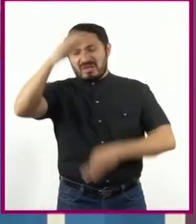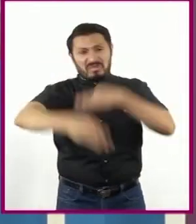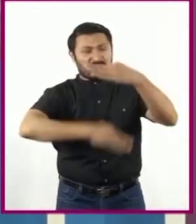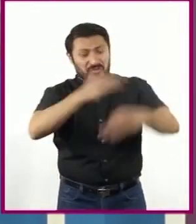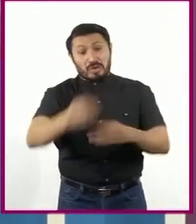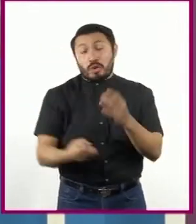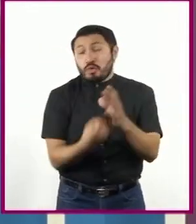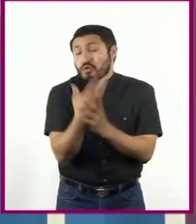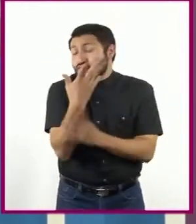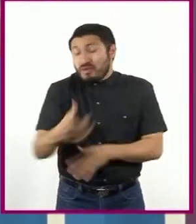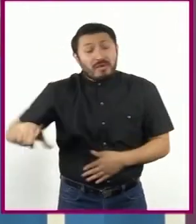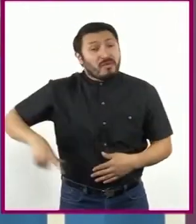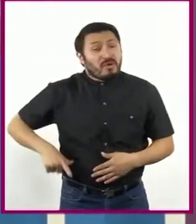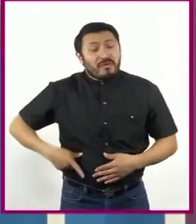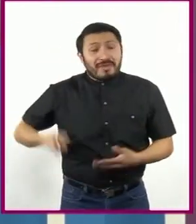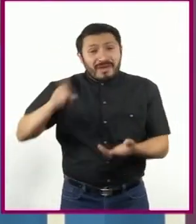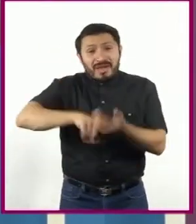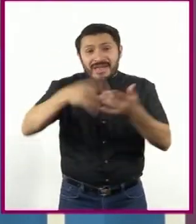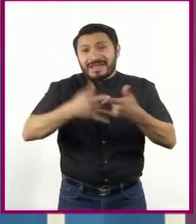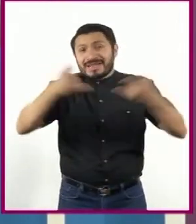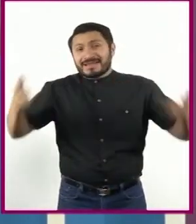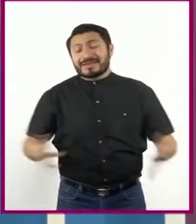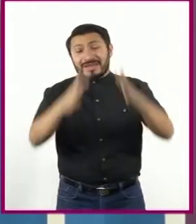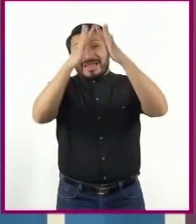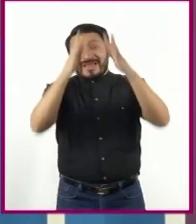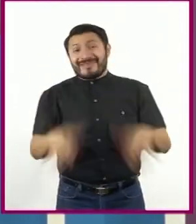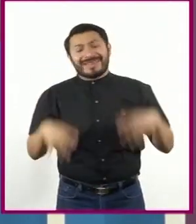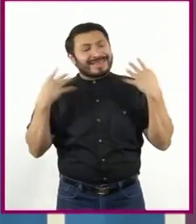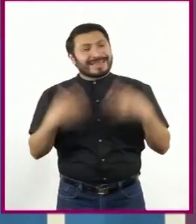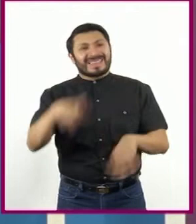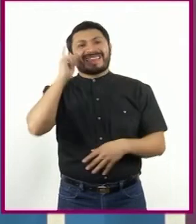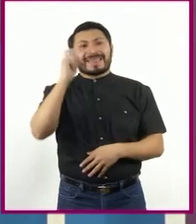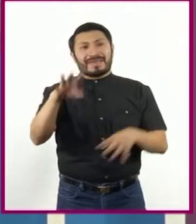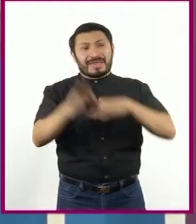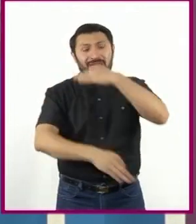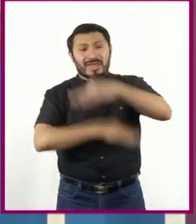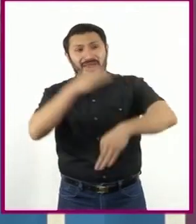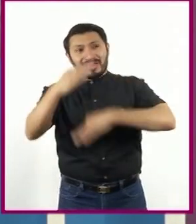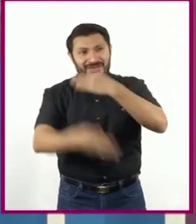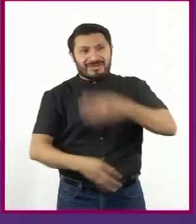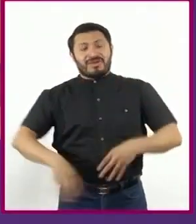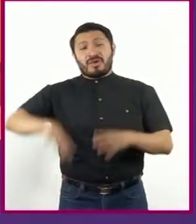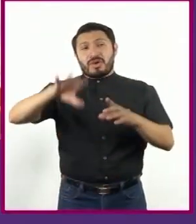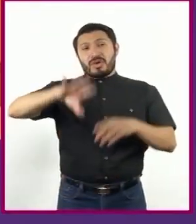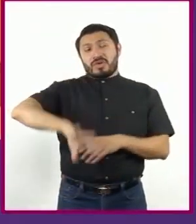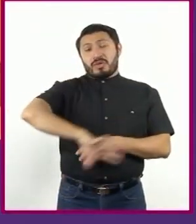comenzaba dentro de la historia francesa que implicaba a todo un continente.